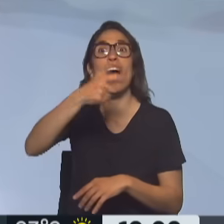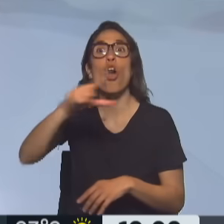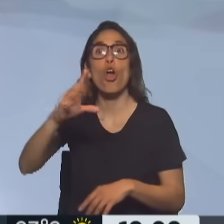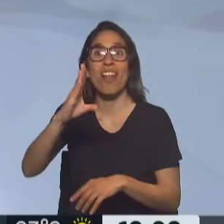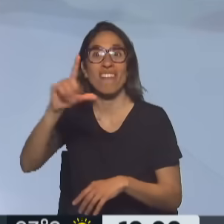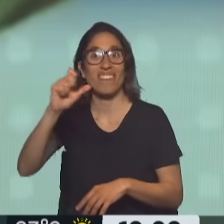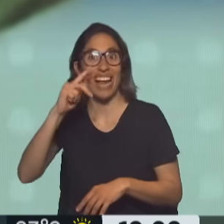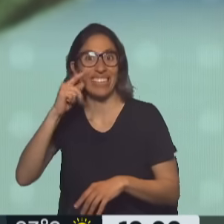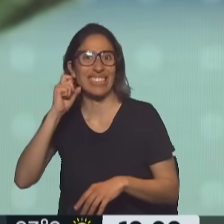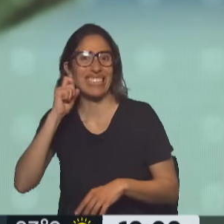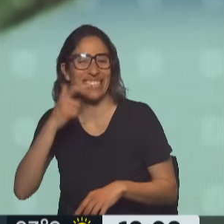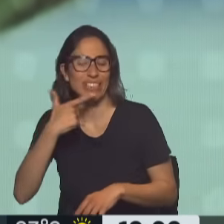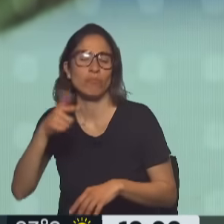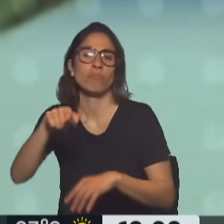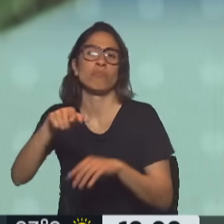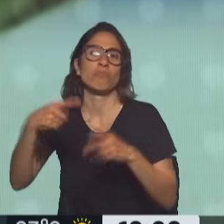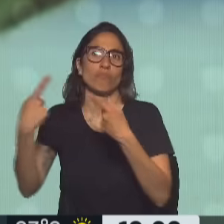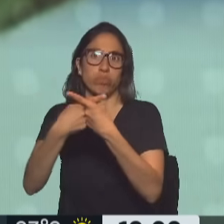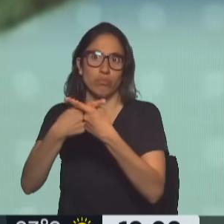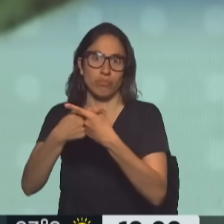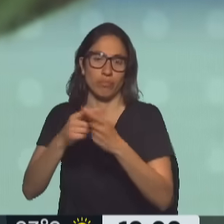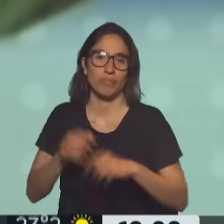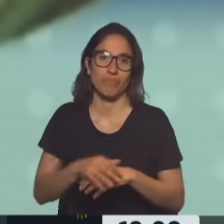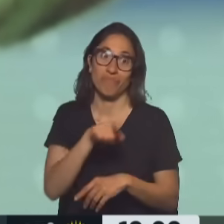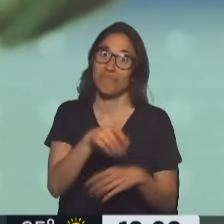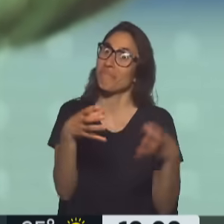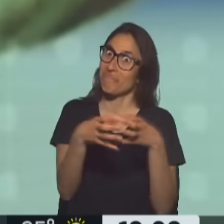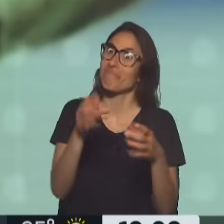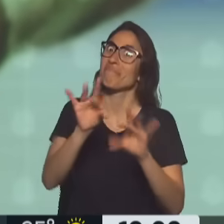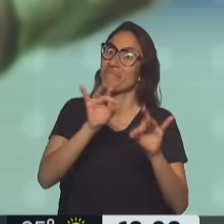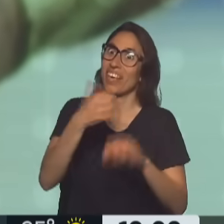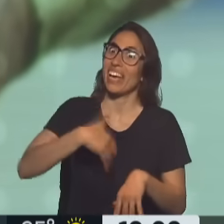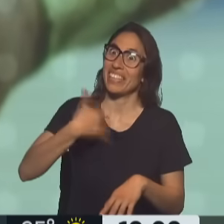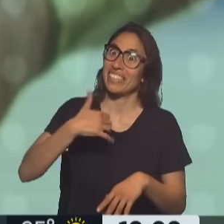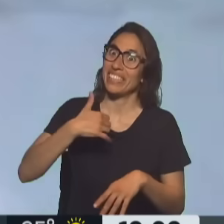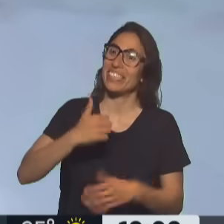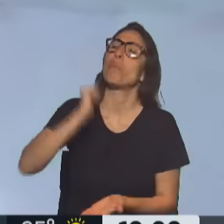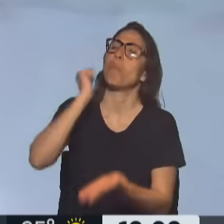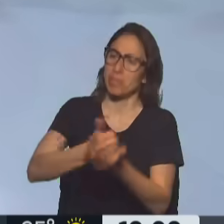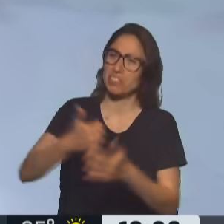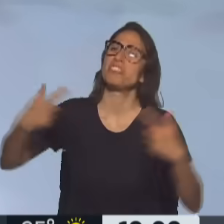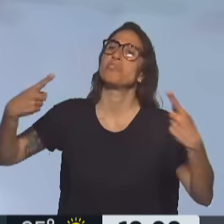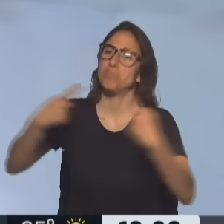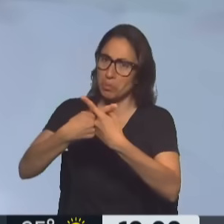puede decir presente. Bueno, gran día inolvidable, como dijiste vos, para los Pumas. Totalmente. Y esperemos que le vaya muy bien el viernes. Ojalá lo veremos aquí en la televisión pública.